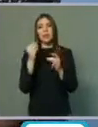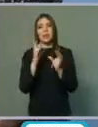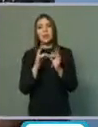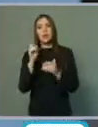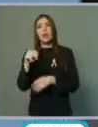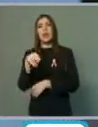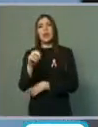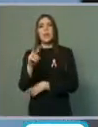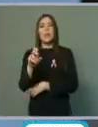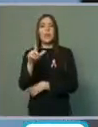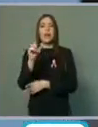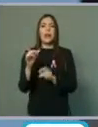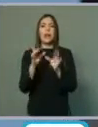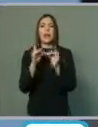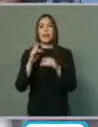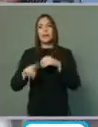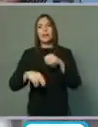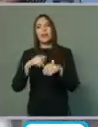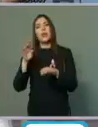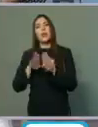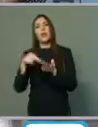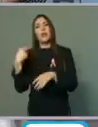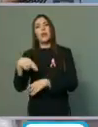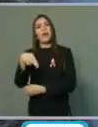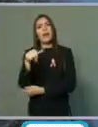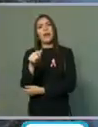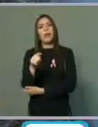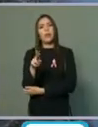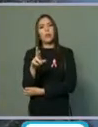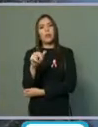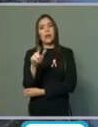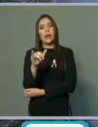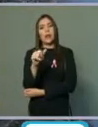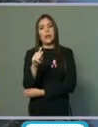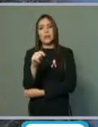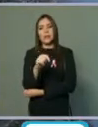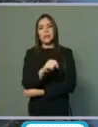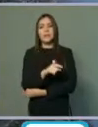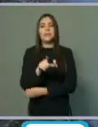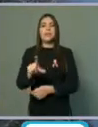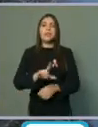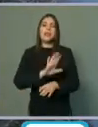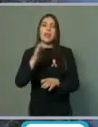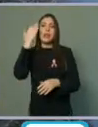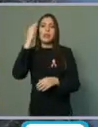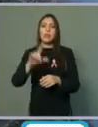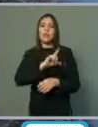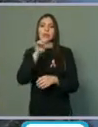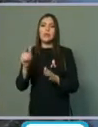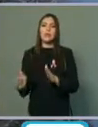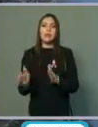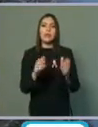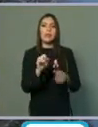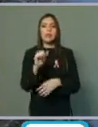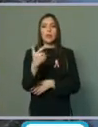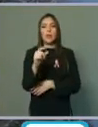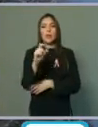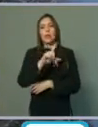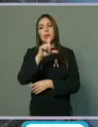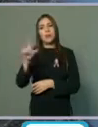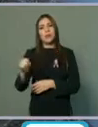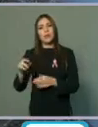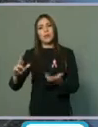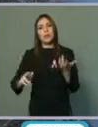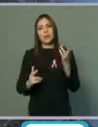mucho de la novela naturalista y de todo este rollo y demás, Sí, ¿no? no, bueno, ellos son un poco después, ya estamos hablando del siglo XX, después de la Revolución,